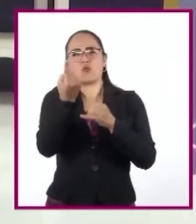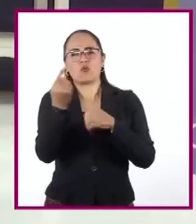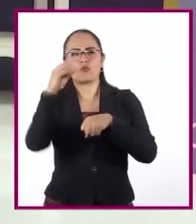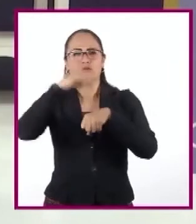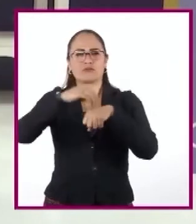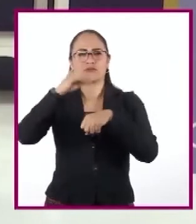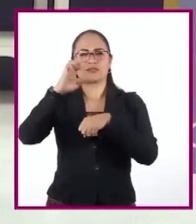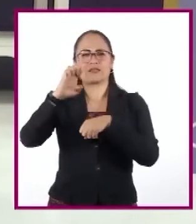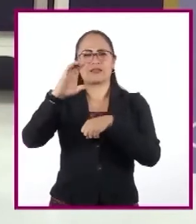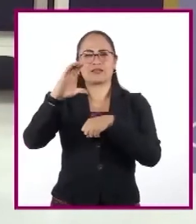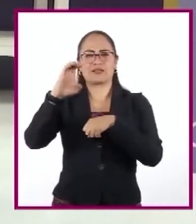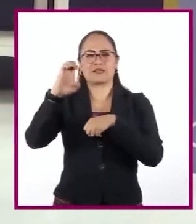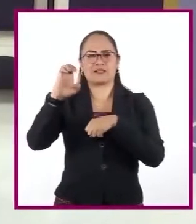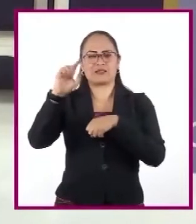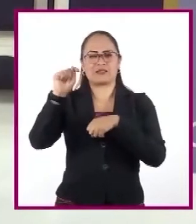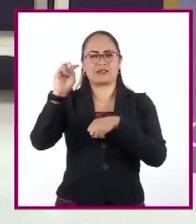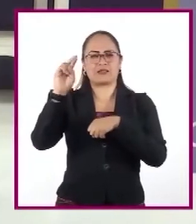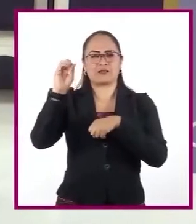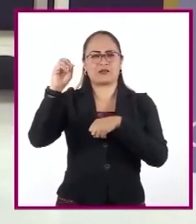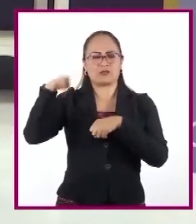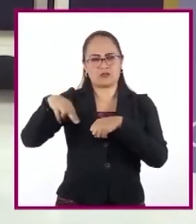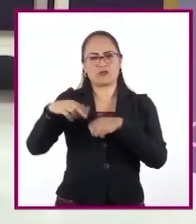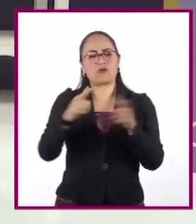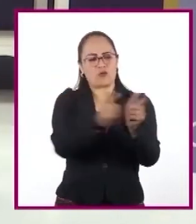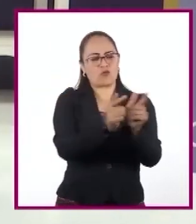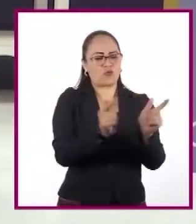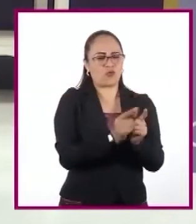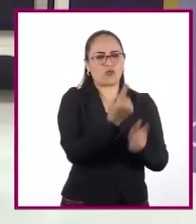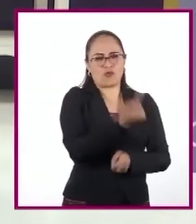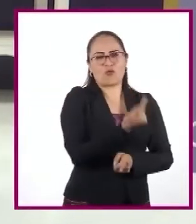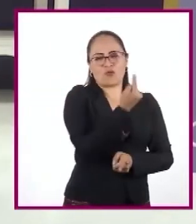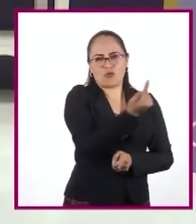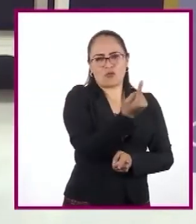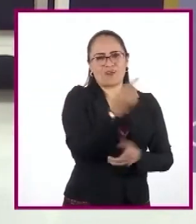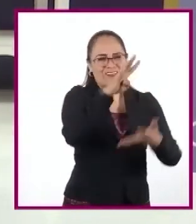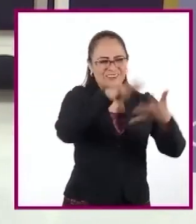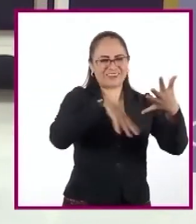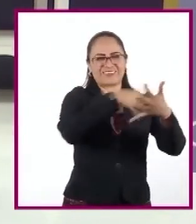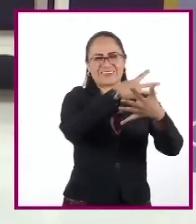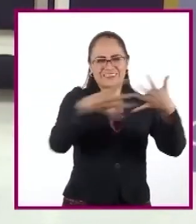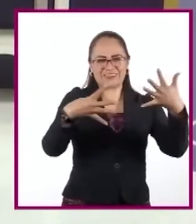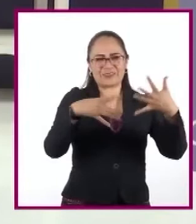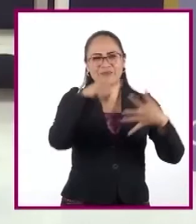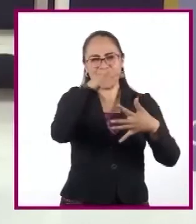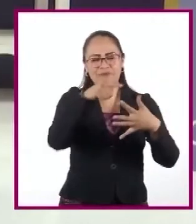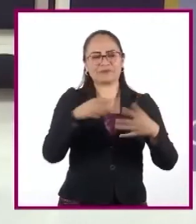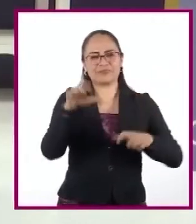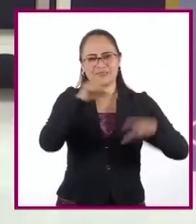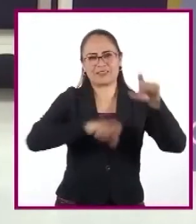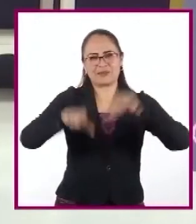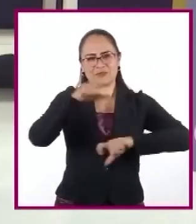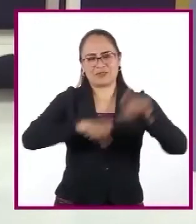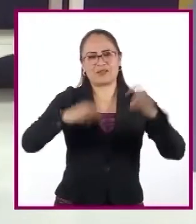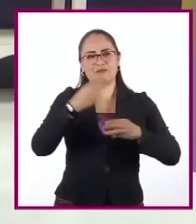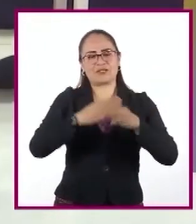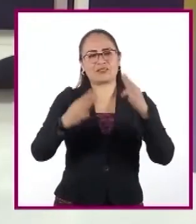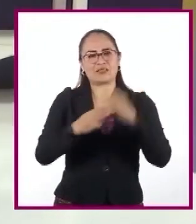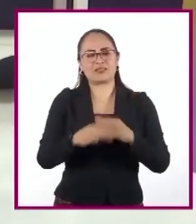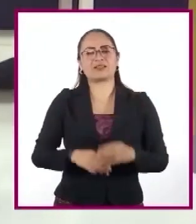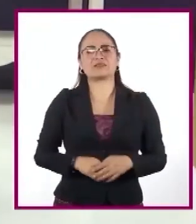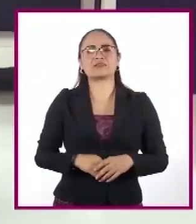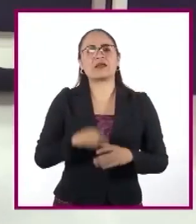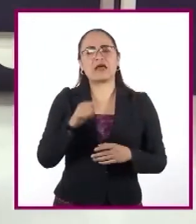tanto, se ubican en el grupo 1 de la tabla periódica. Ahora, si analizamos por el número de